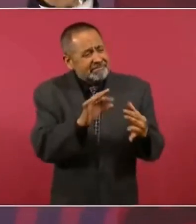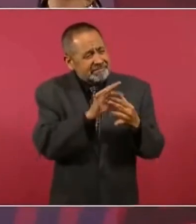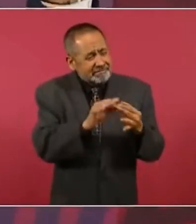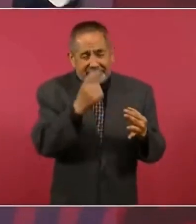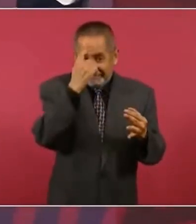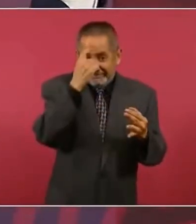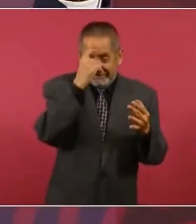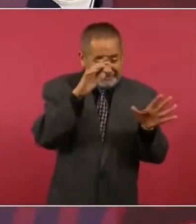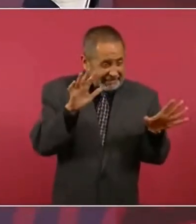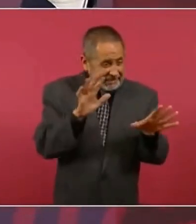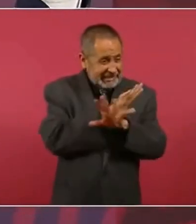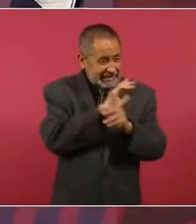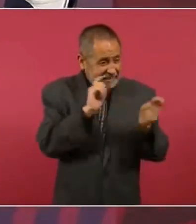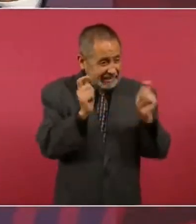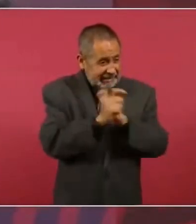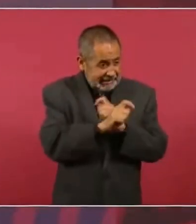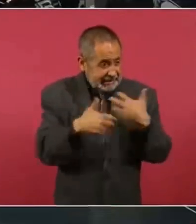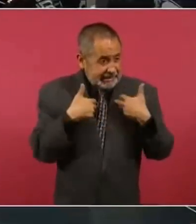cambiarlo, o sea,